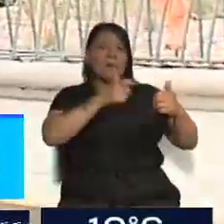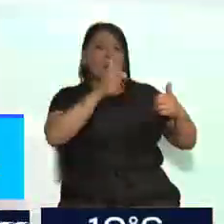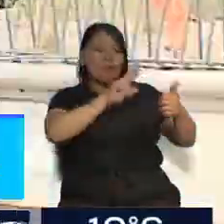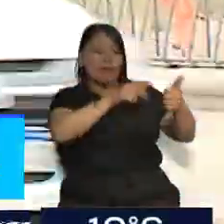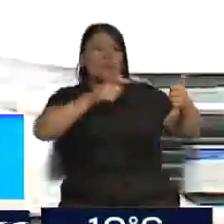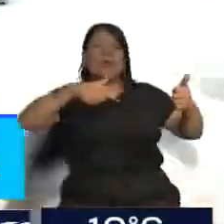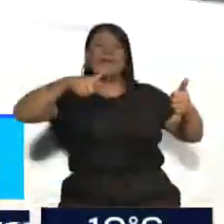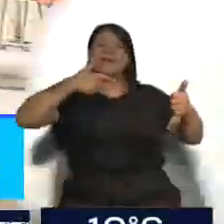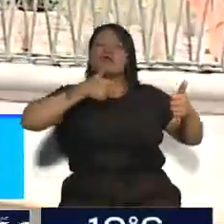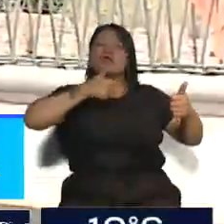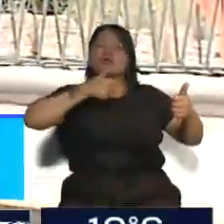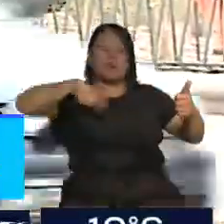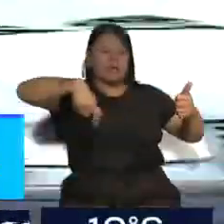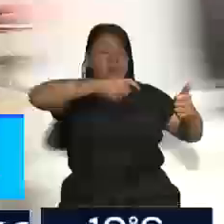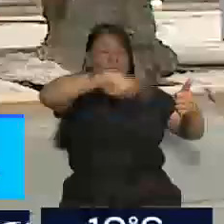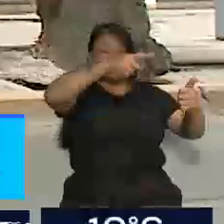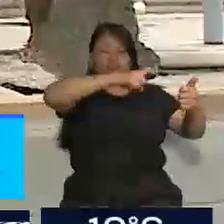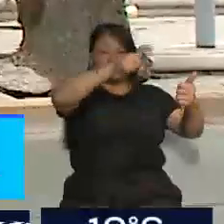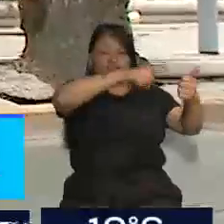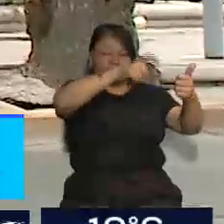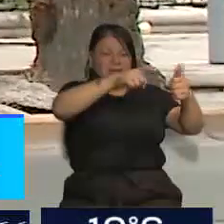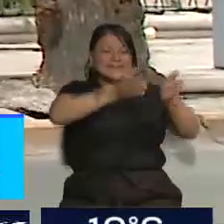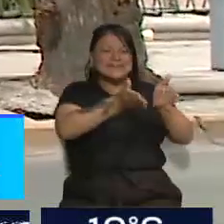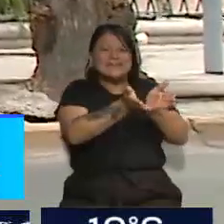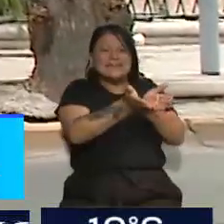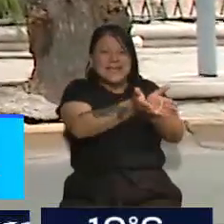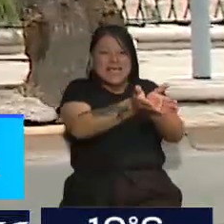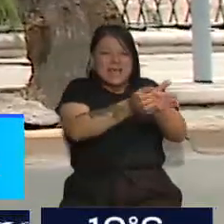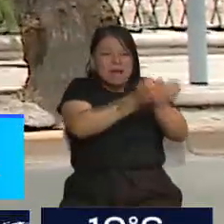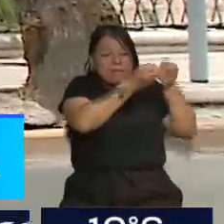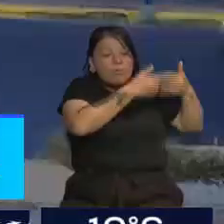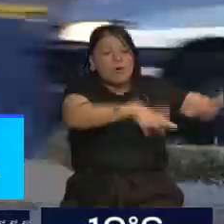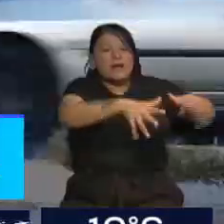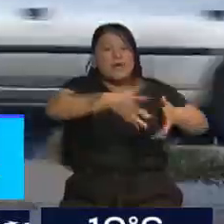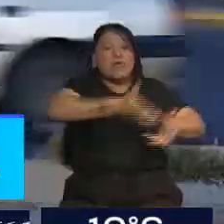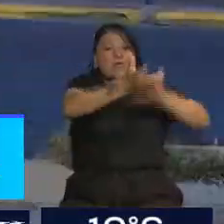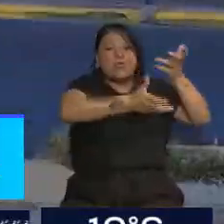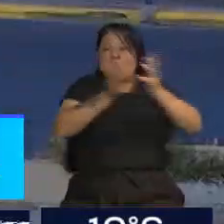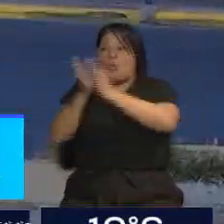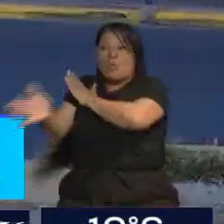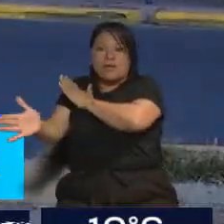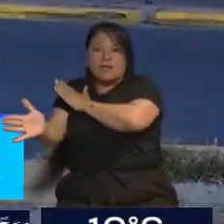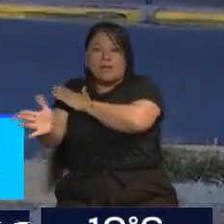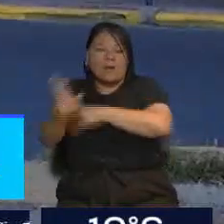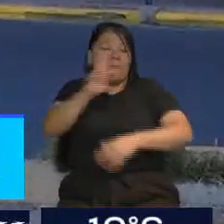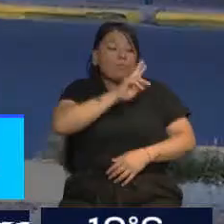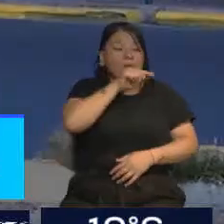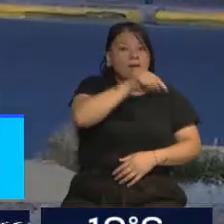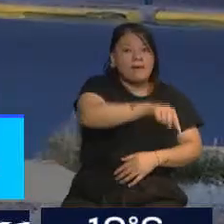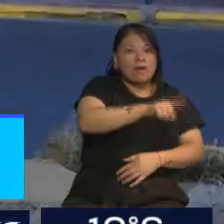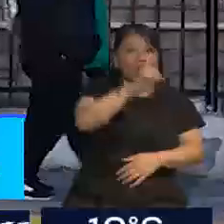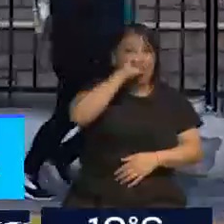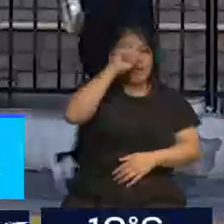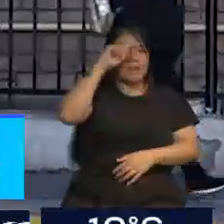un líquido, empujarla a la acequia, luego prenderle fuego y huir del lugar. Por su parte, la víctima quedó internada en el hospital